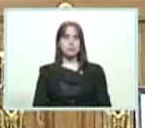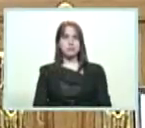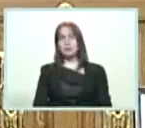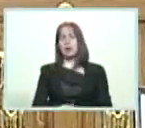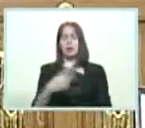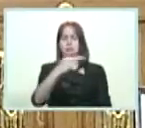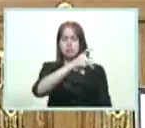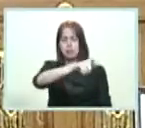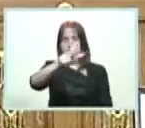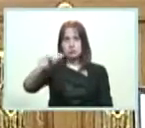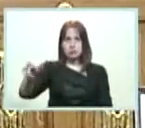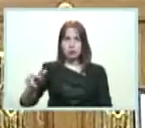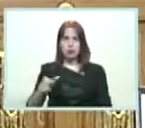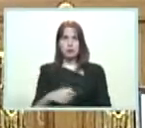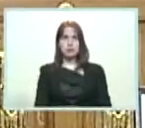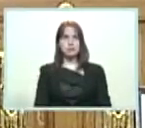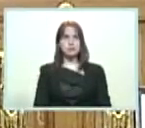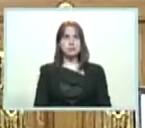Nicolásito.